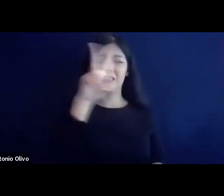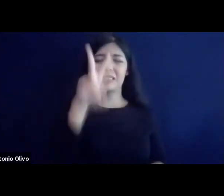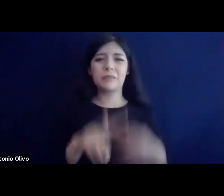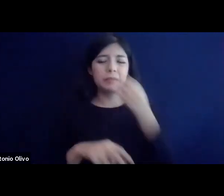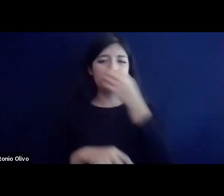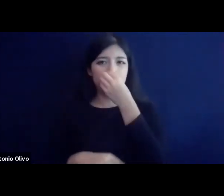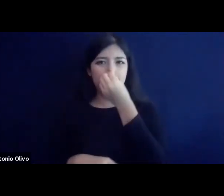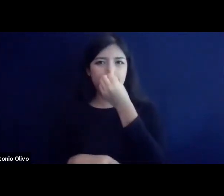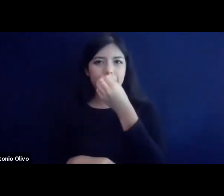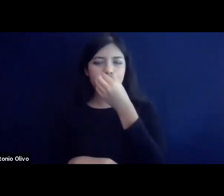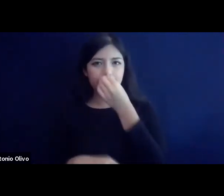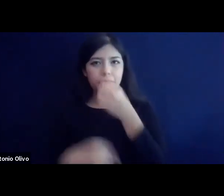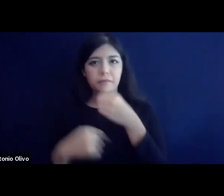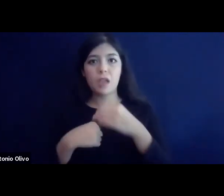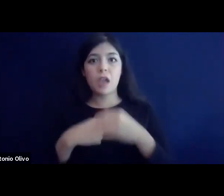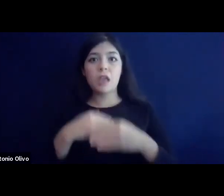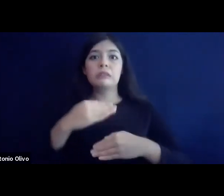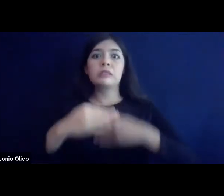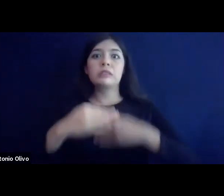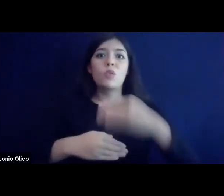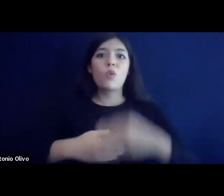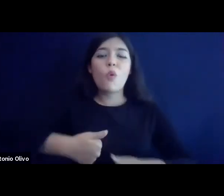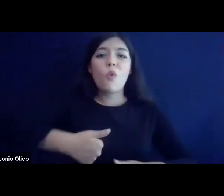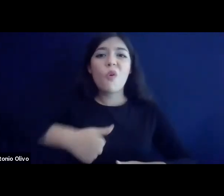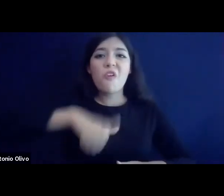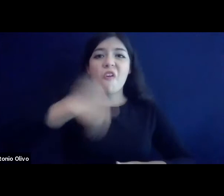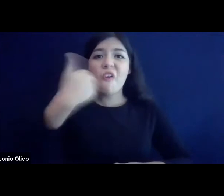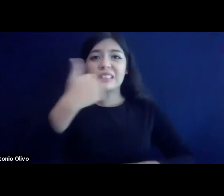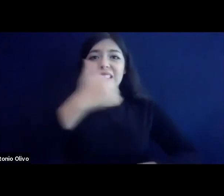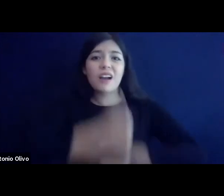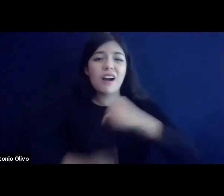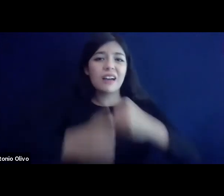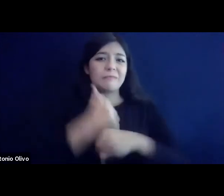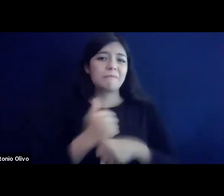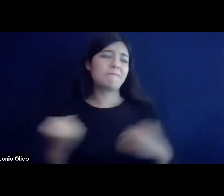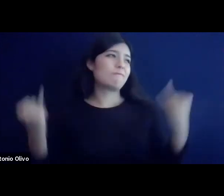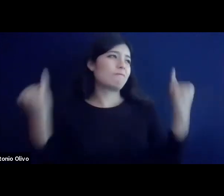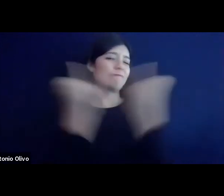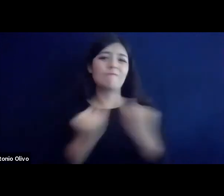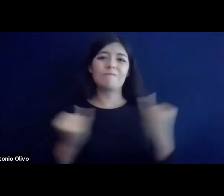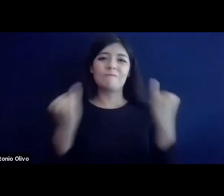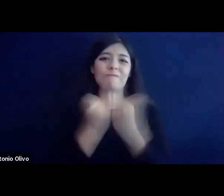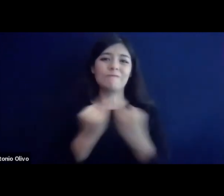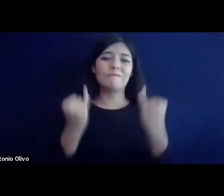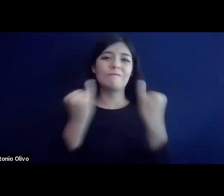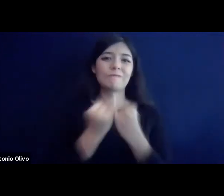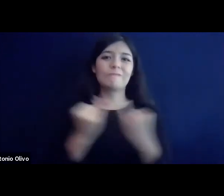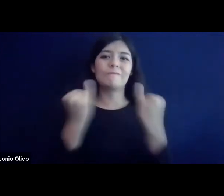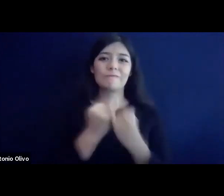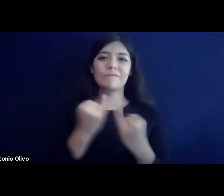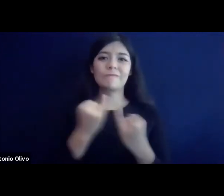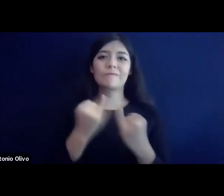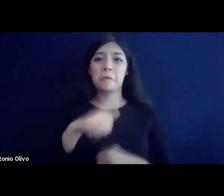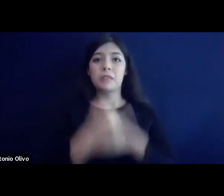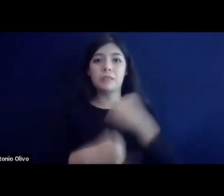bueno, así viví durante 11 años, 11 años que si bien fueron de muchísimo aprendizaje, que ahora agradezco